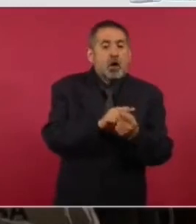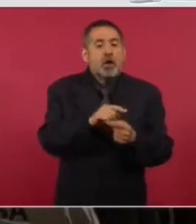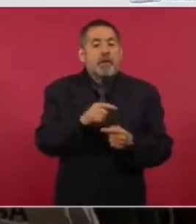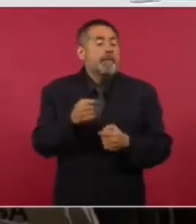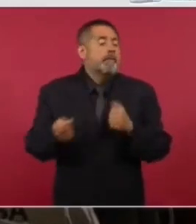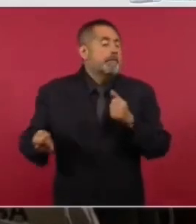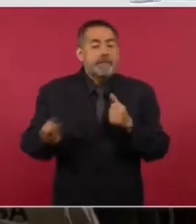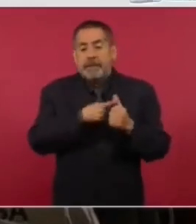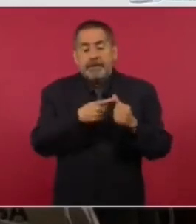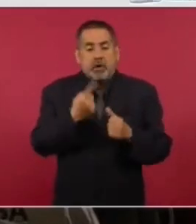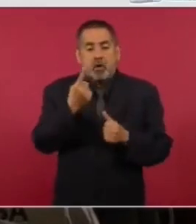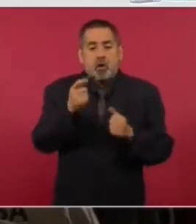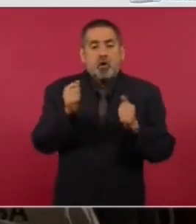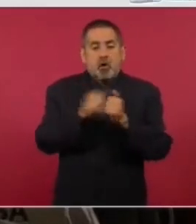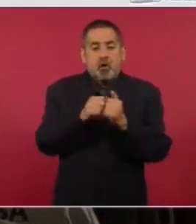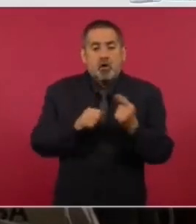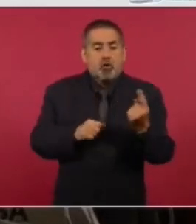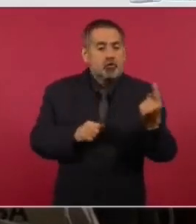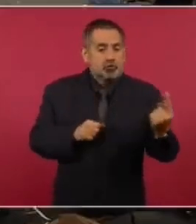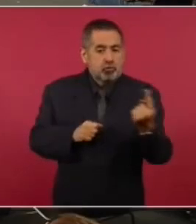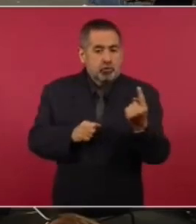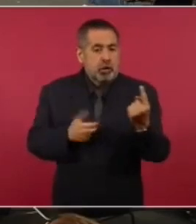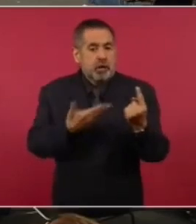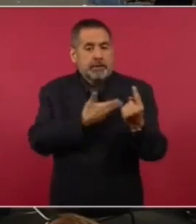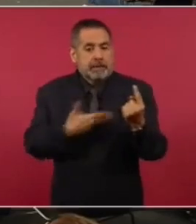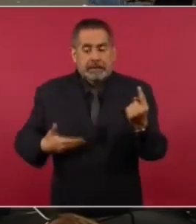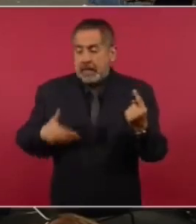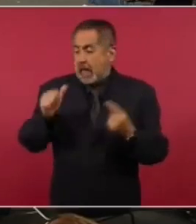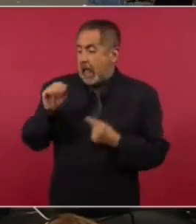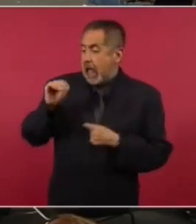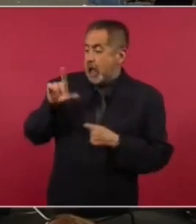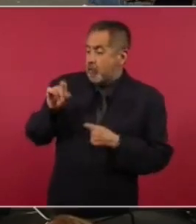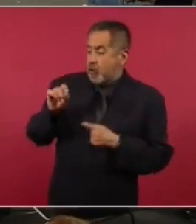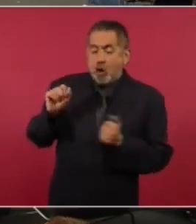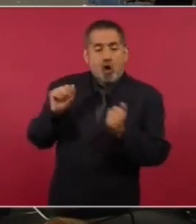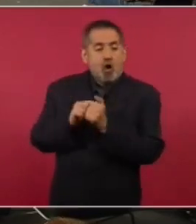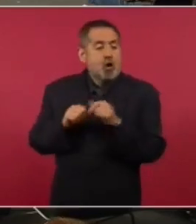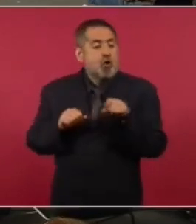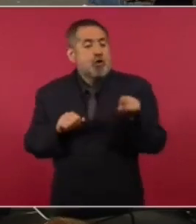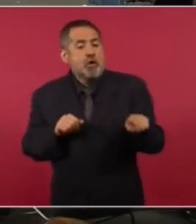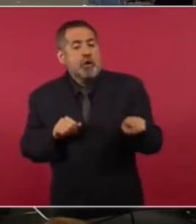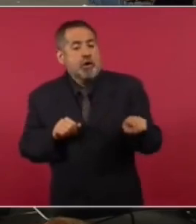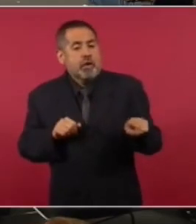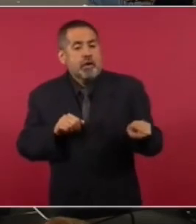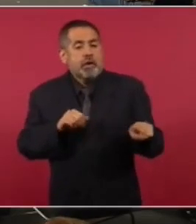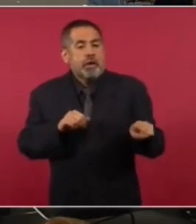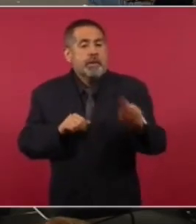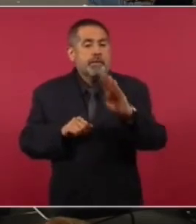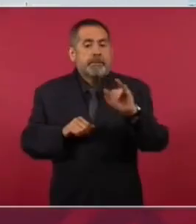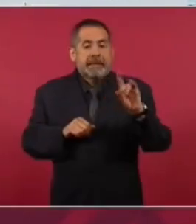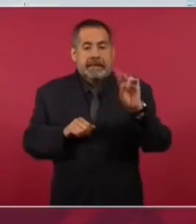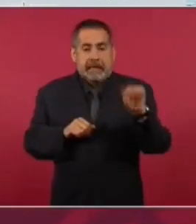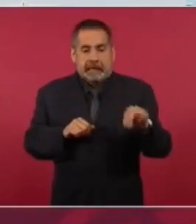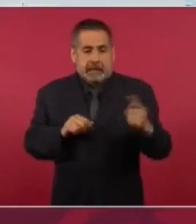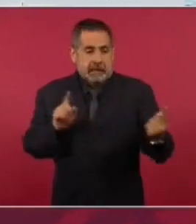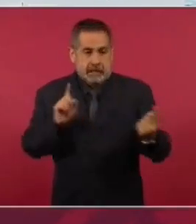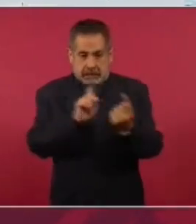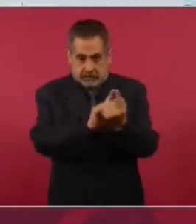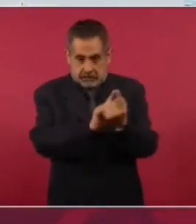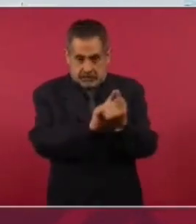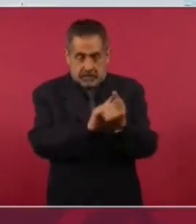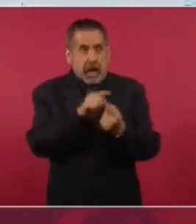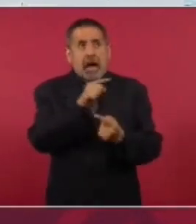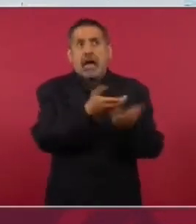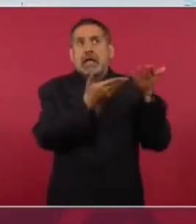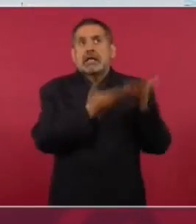Primero vamos a tener la reunión bilateral del presidente Andrés Manuel López Obrador con el presidente Joseph Biden. Él va a